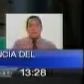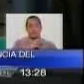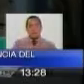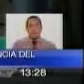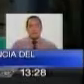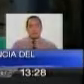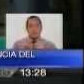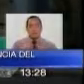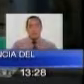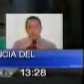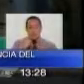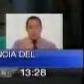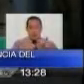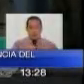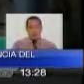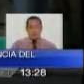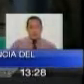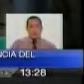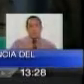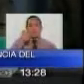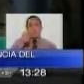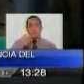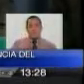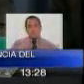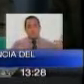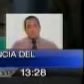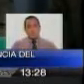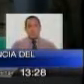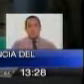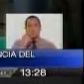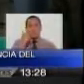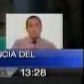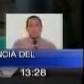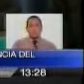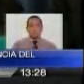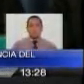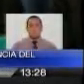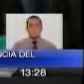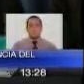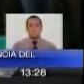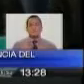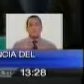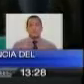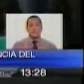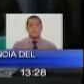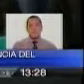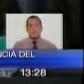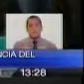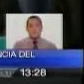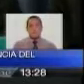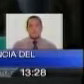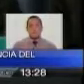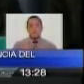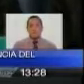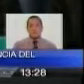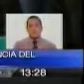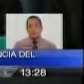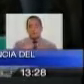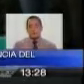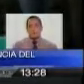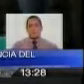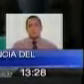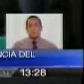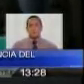tesis de que el terrorista Tito había sido ejecutado en un solo balazo. Sin embargo, esa prueba no se pudo